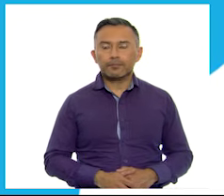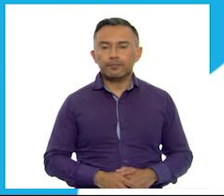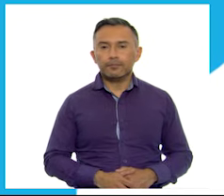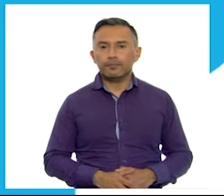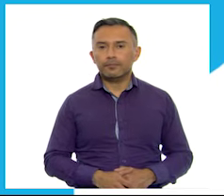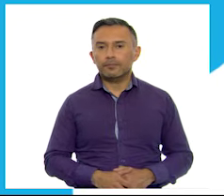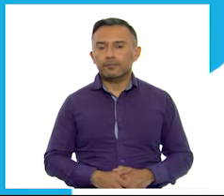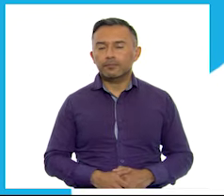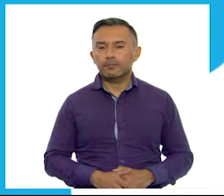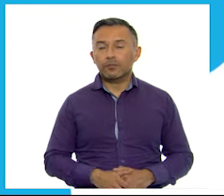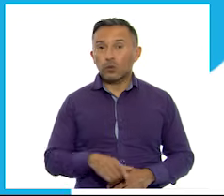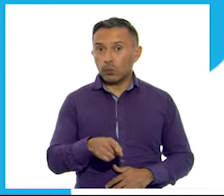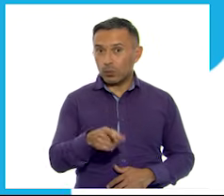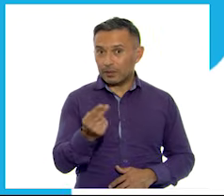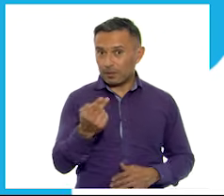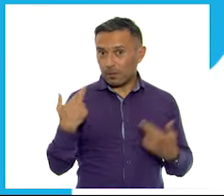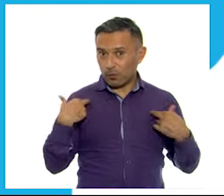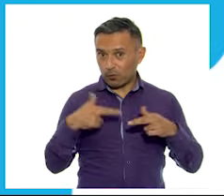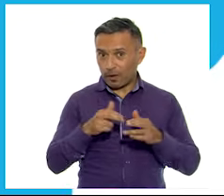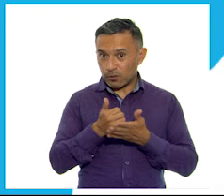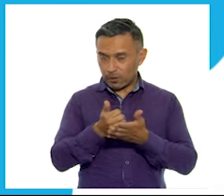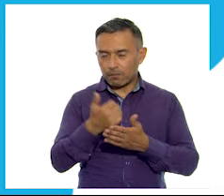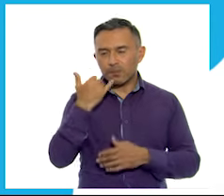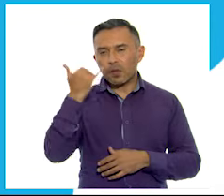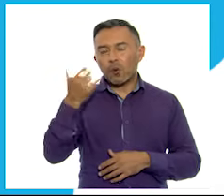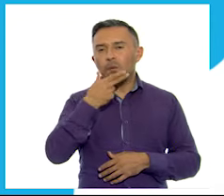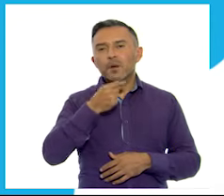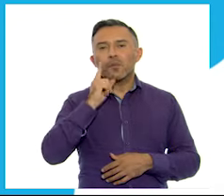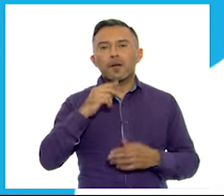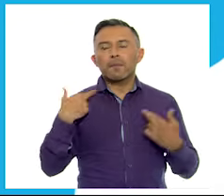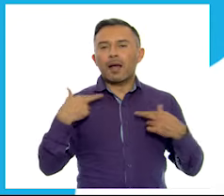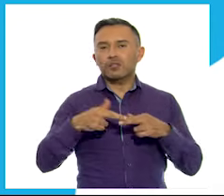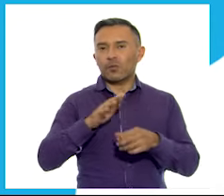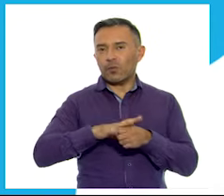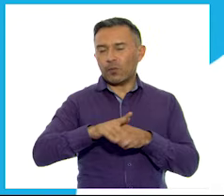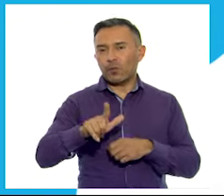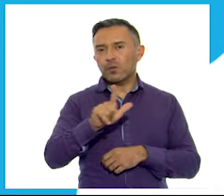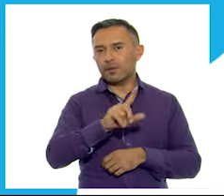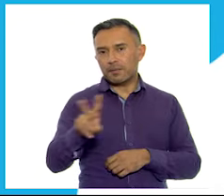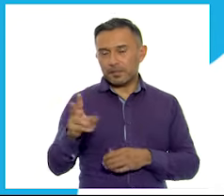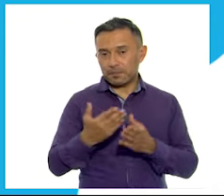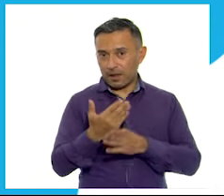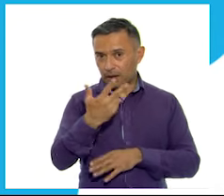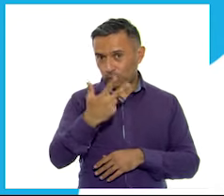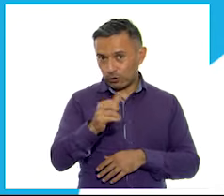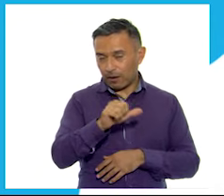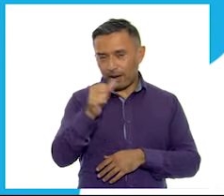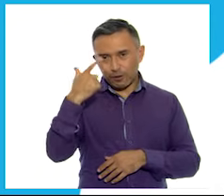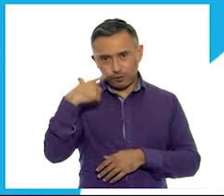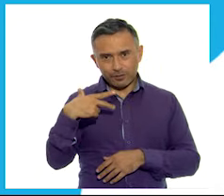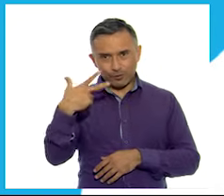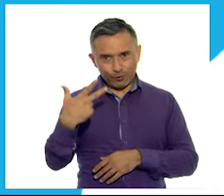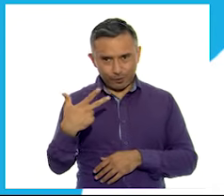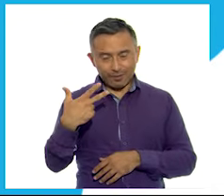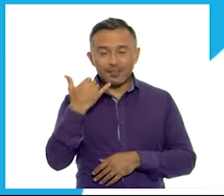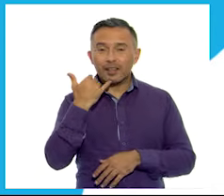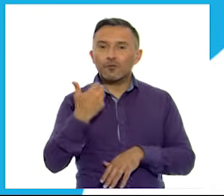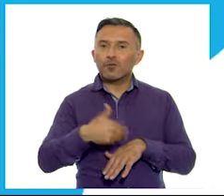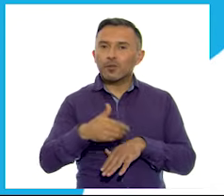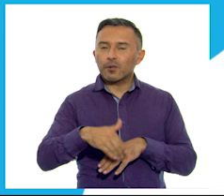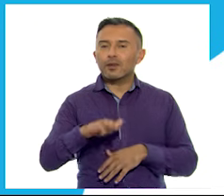Para solicitar apoyo pedagógico, comunícate con maestras y maestros de lunes a viernes de 8 a 20 horas. Al